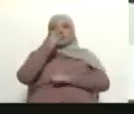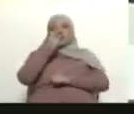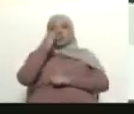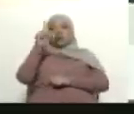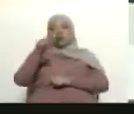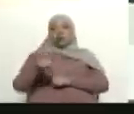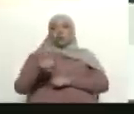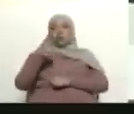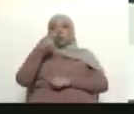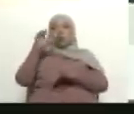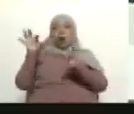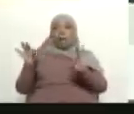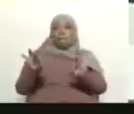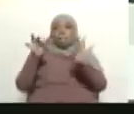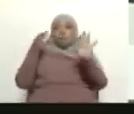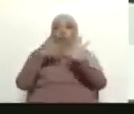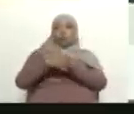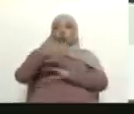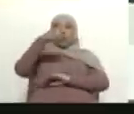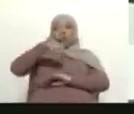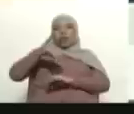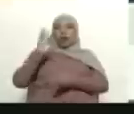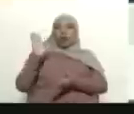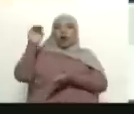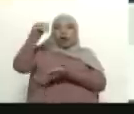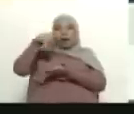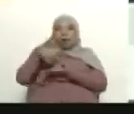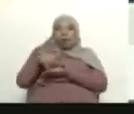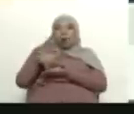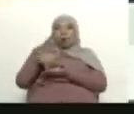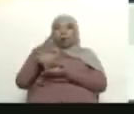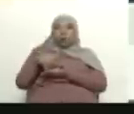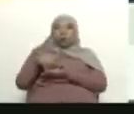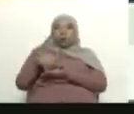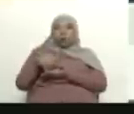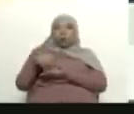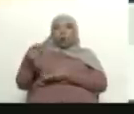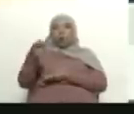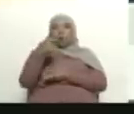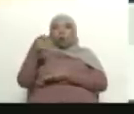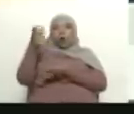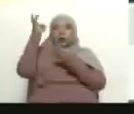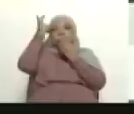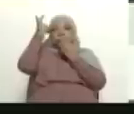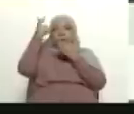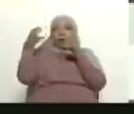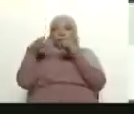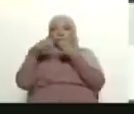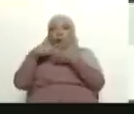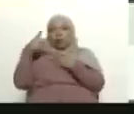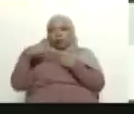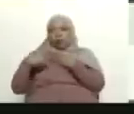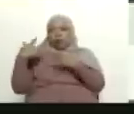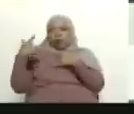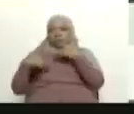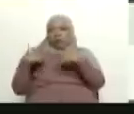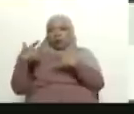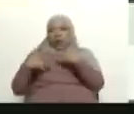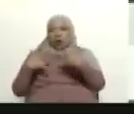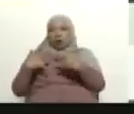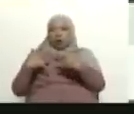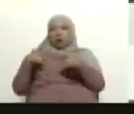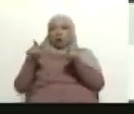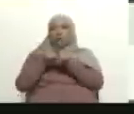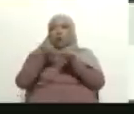Bolivariana, específicamente en el Estado Aragua, la Operación Cacique Maracay y la Operación Jabalí,